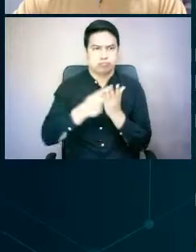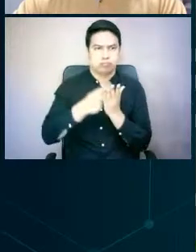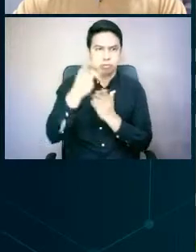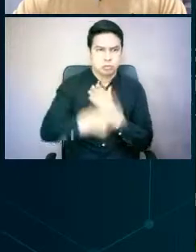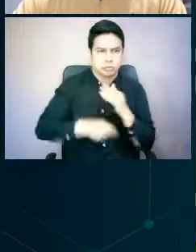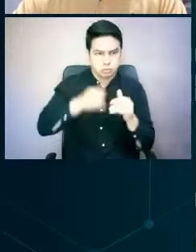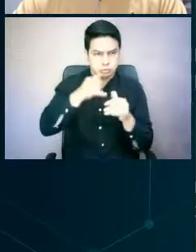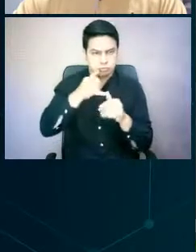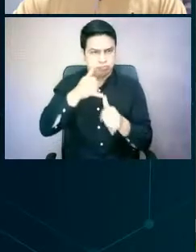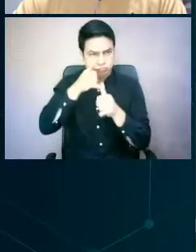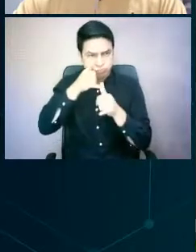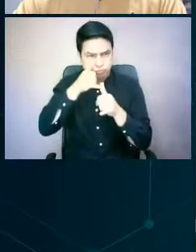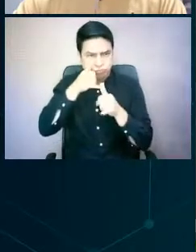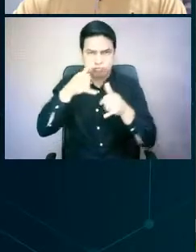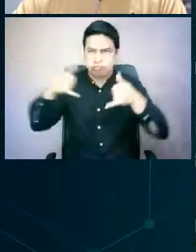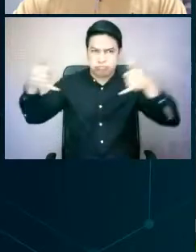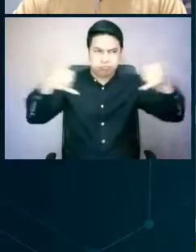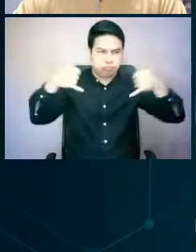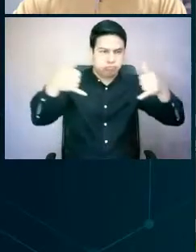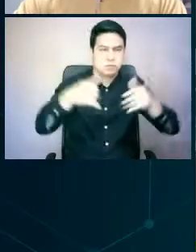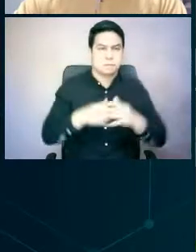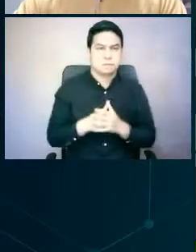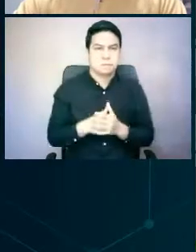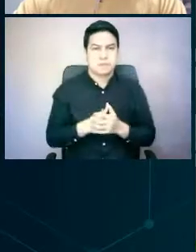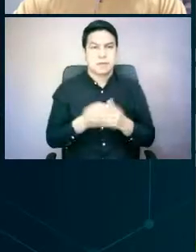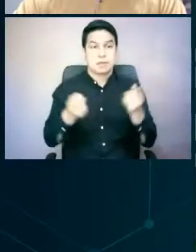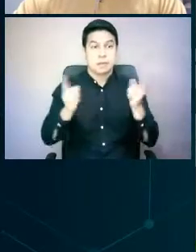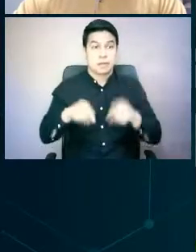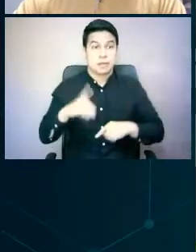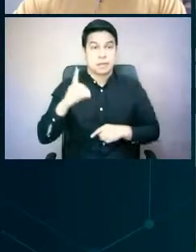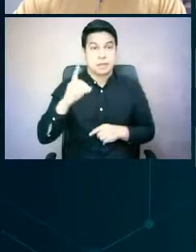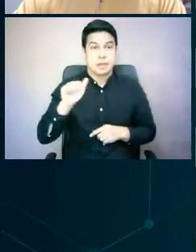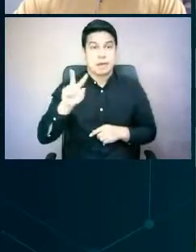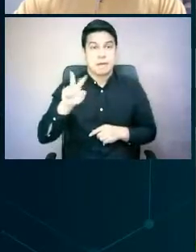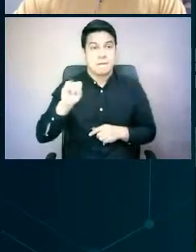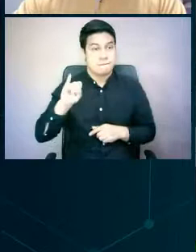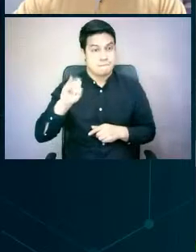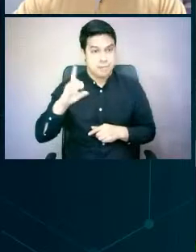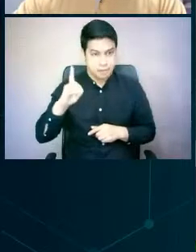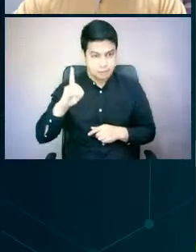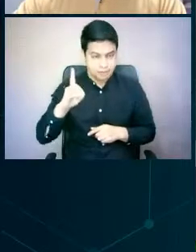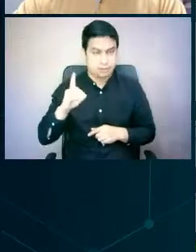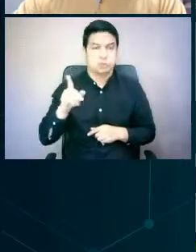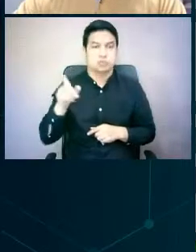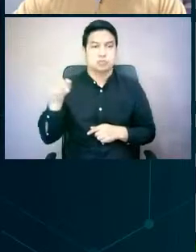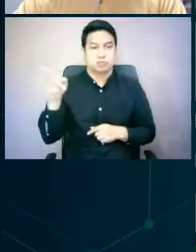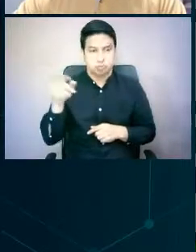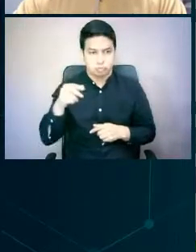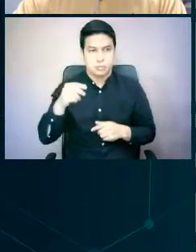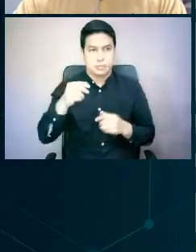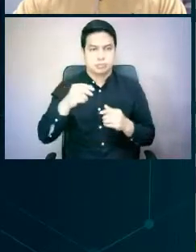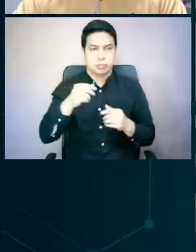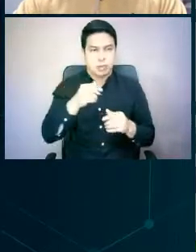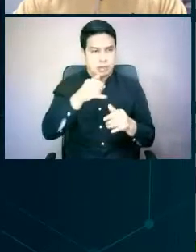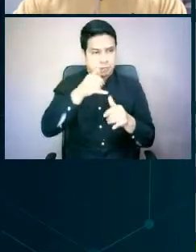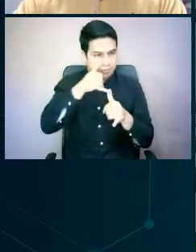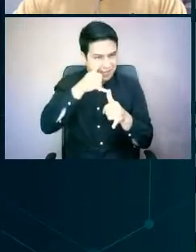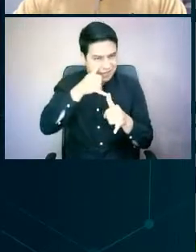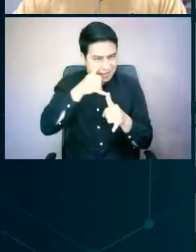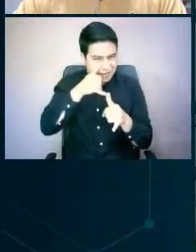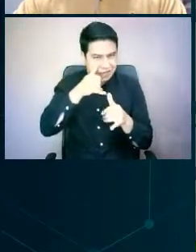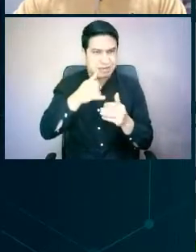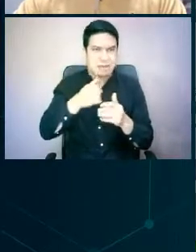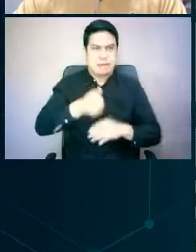diseño. Compañero David Ramírez, que también labora para la Gerencia de Proyectos, Subestaciones y Líneas. Nuestro